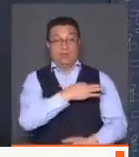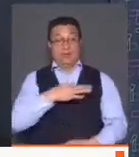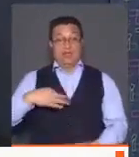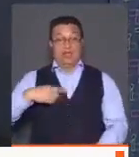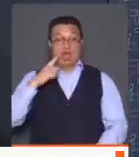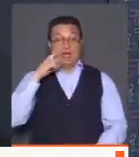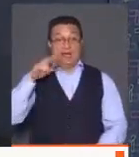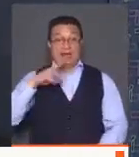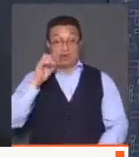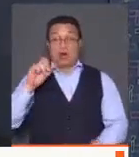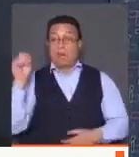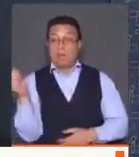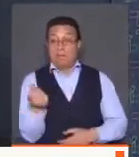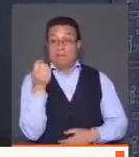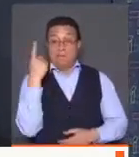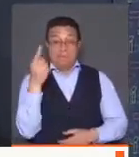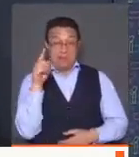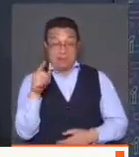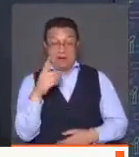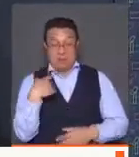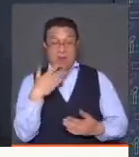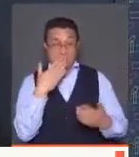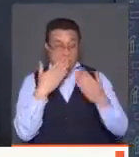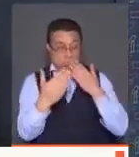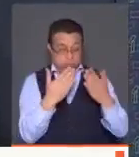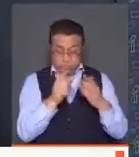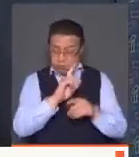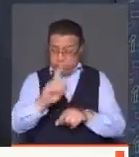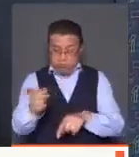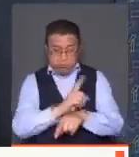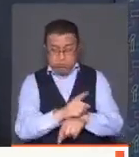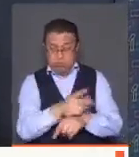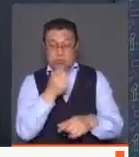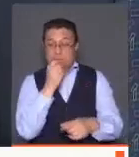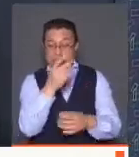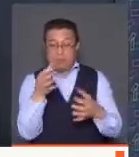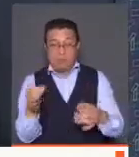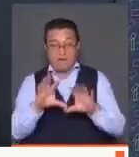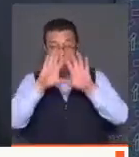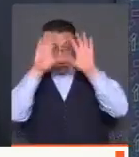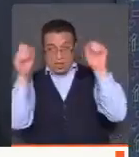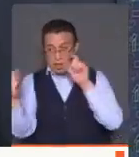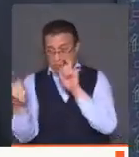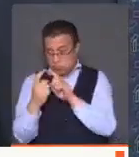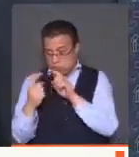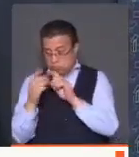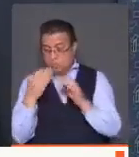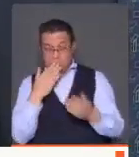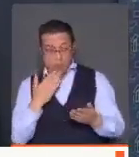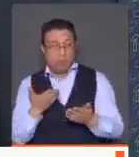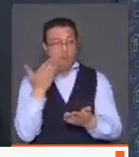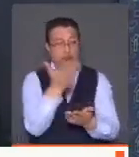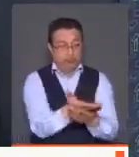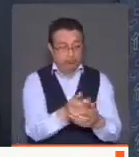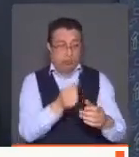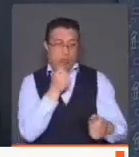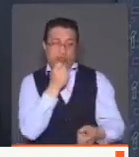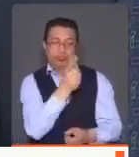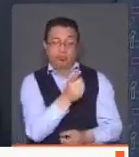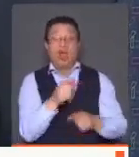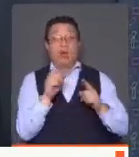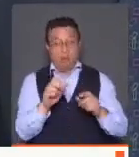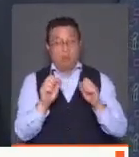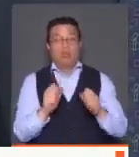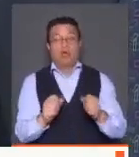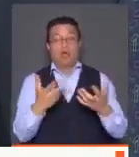en contacto con la fiscalía elaborando una querella que se va a presentar que todo el análisis preliminar indica que va